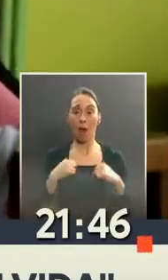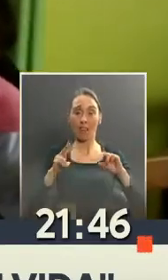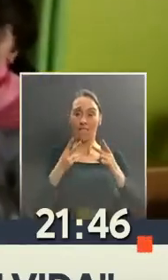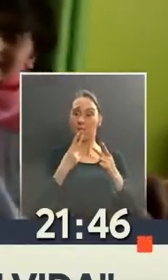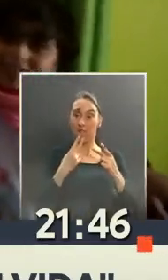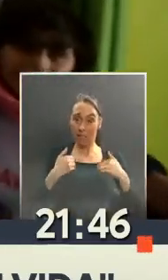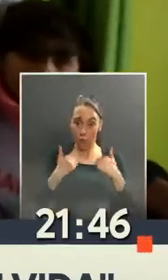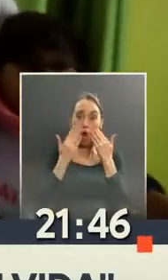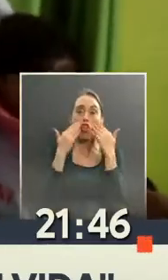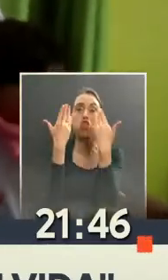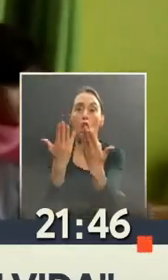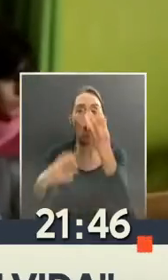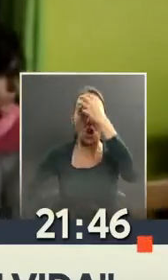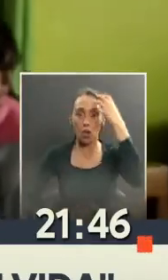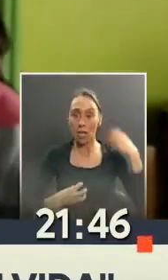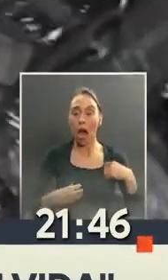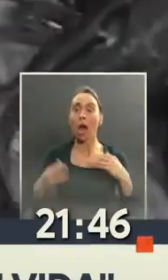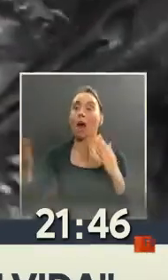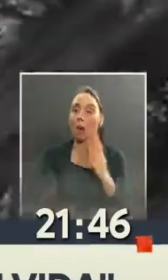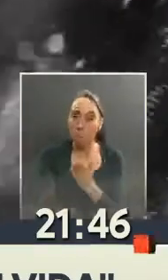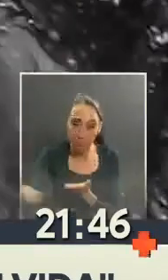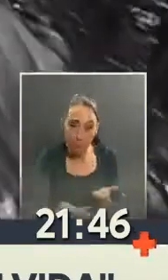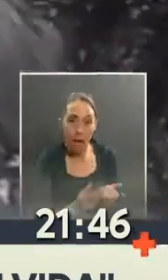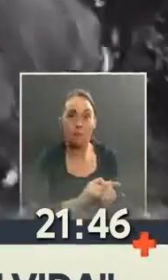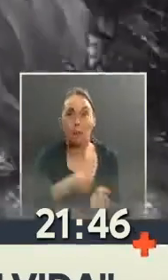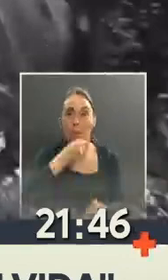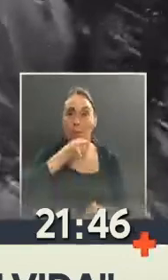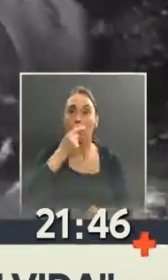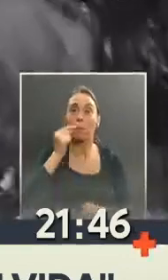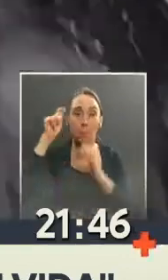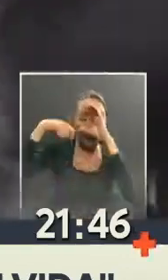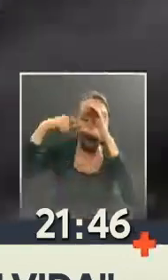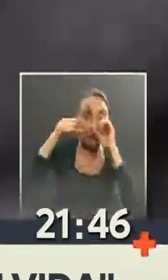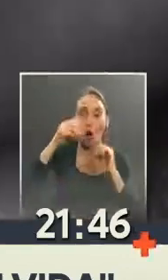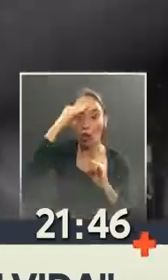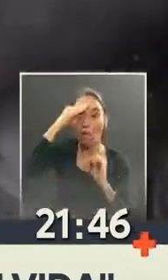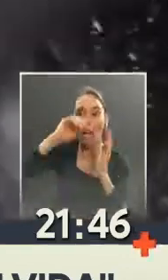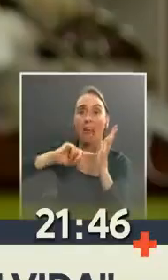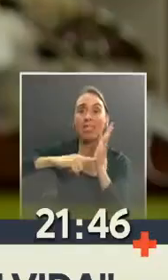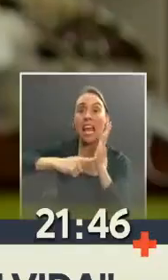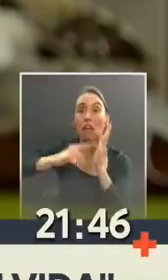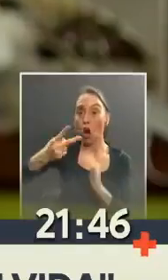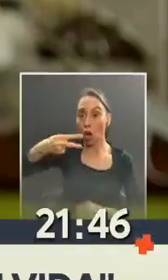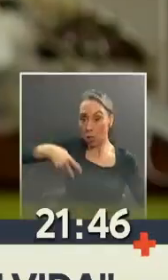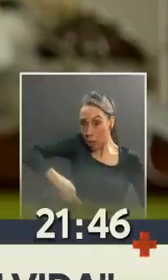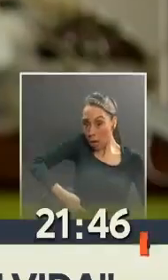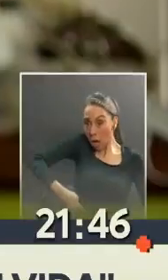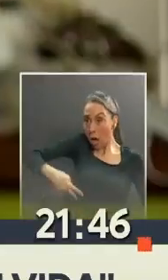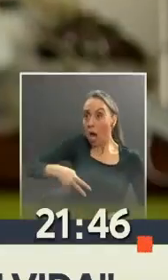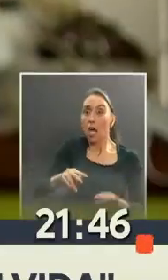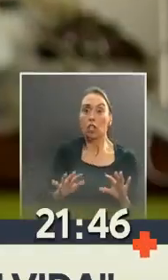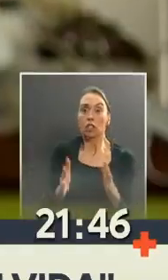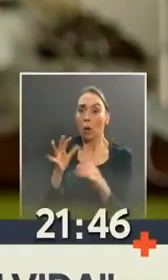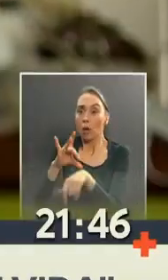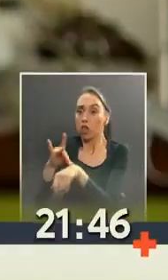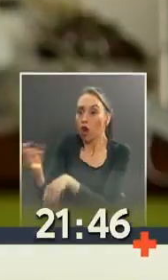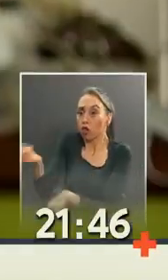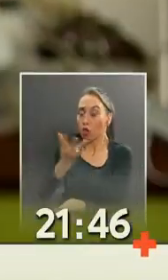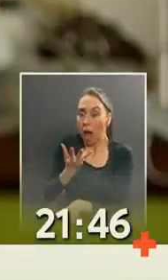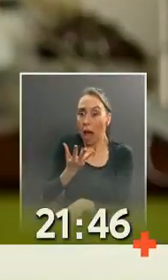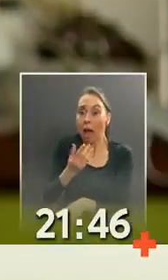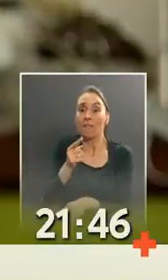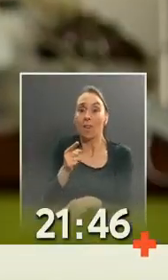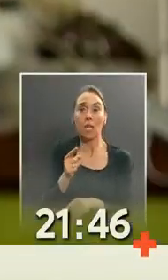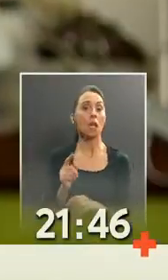nos abrió las puertas de su casa para demostrar que se puede confiar en la tecnología. Fue una sorpresa para mí que el doctor me dijera la cirugía fue